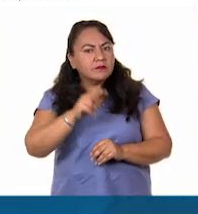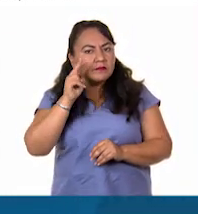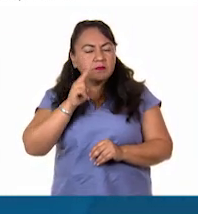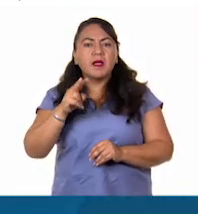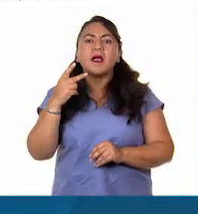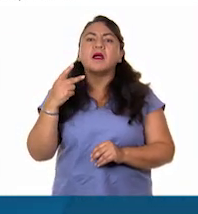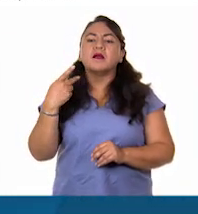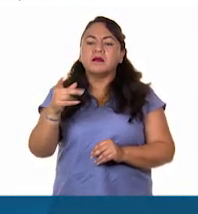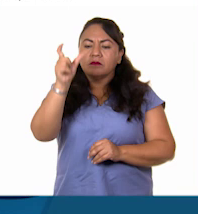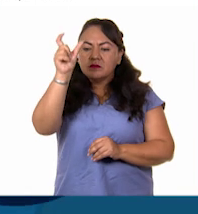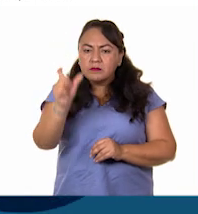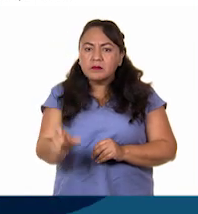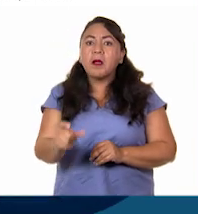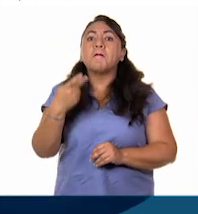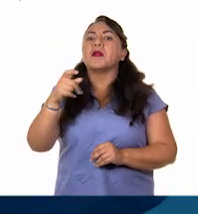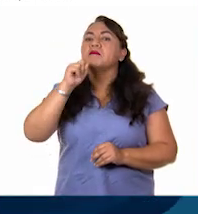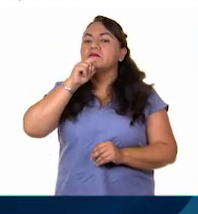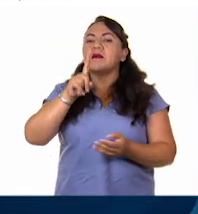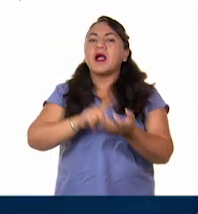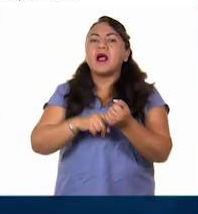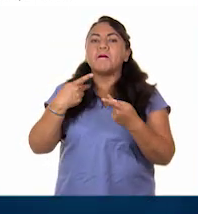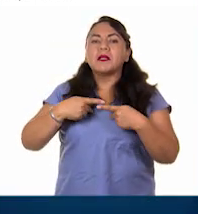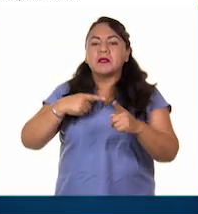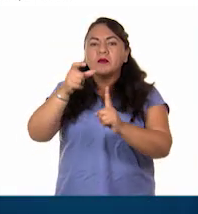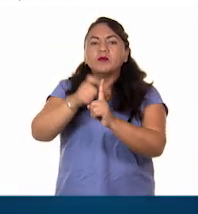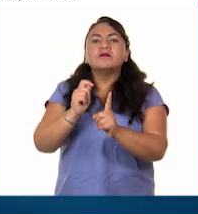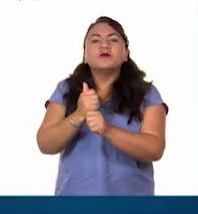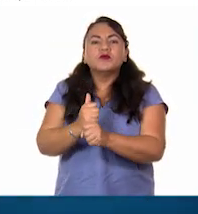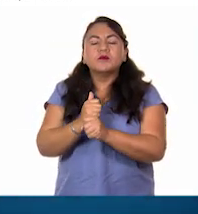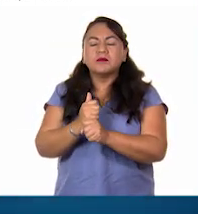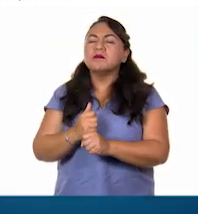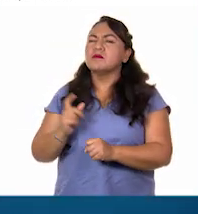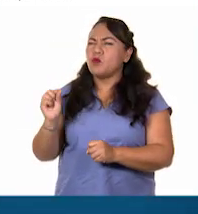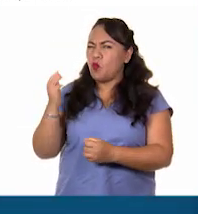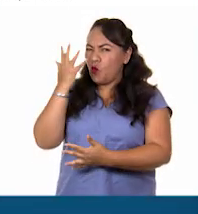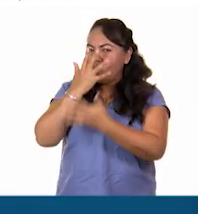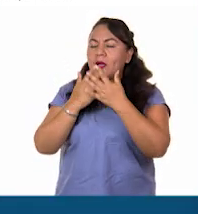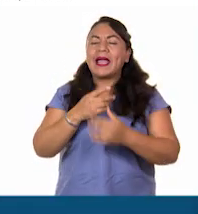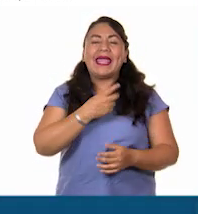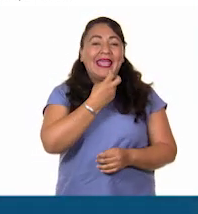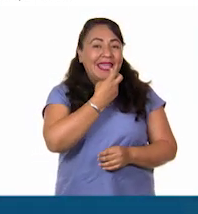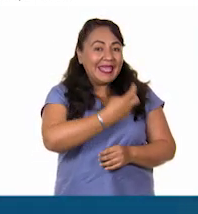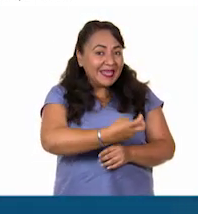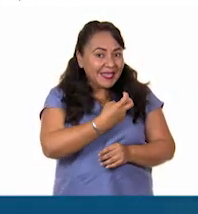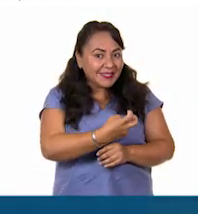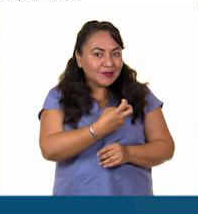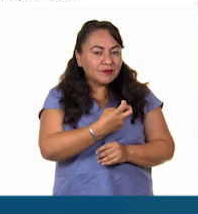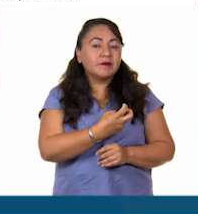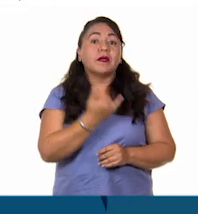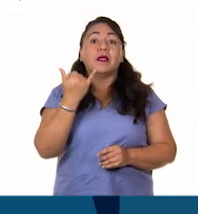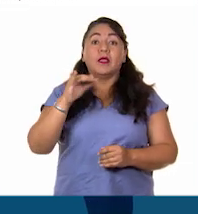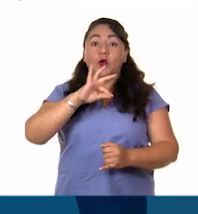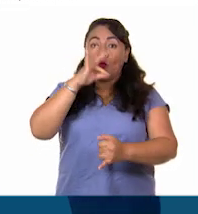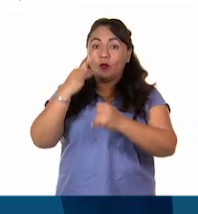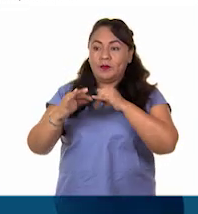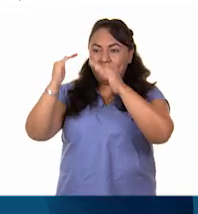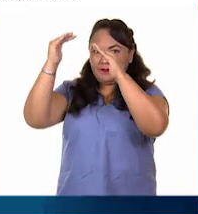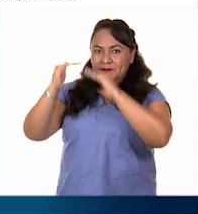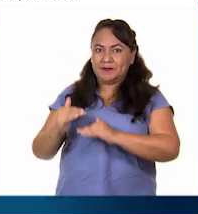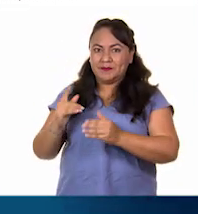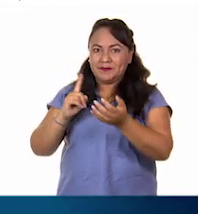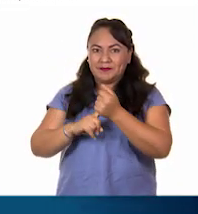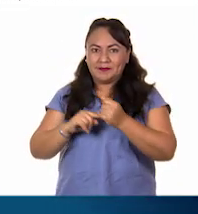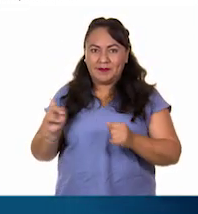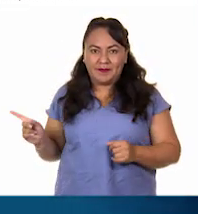pero también se refiere a la víctima. Resulta confuso. Así es. Además, en el último punto del